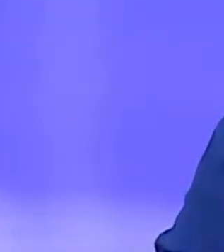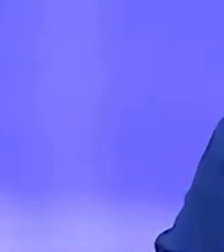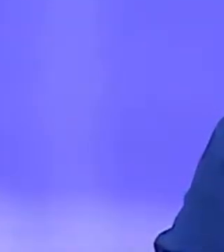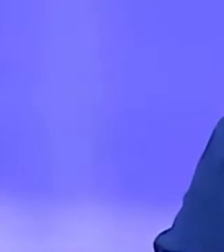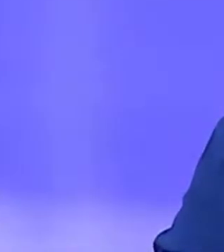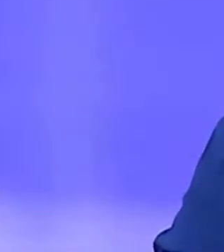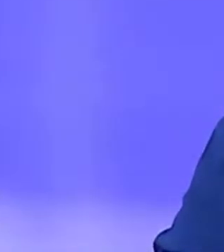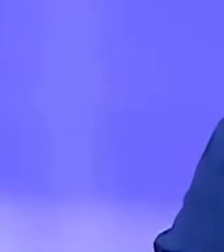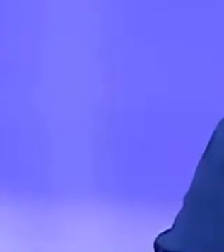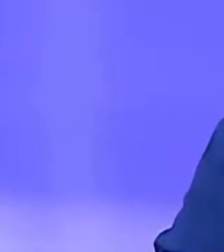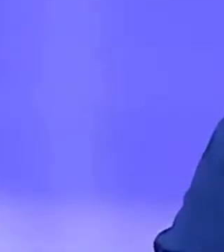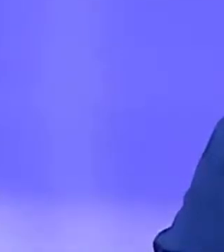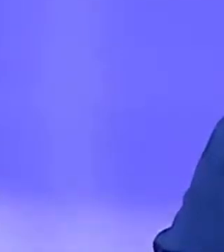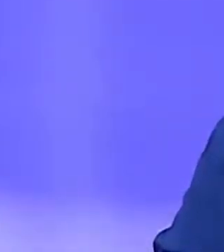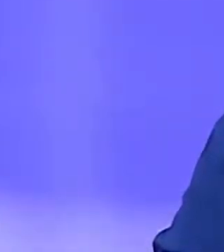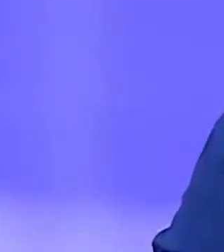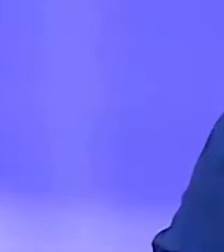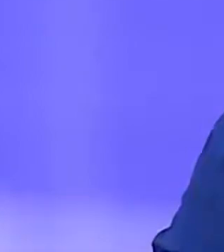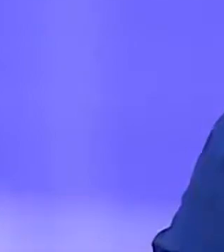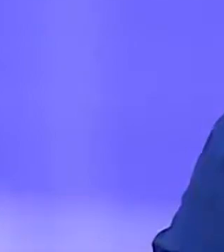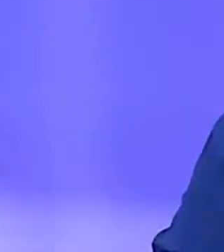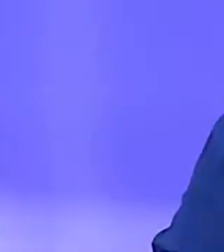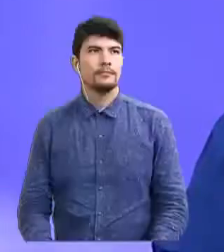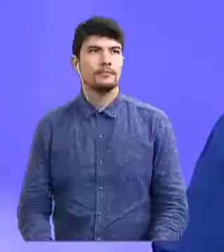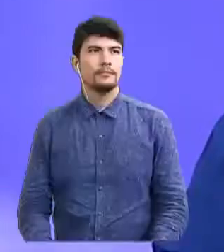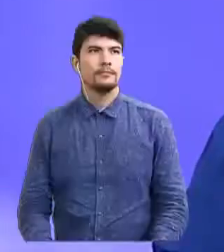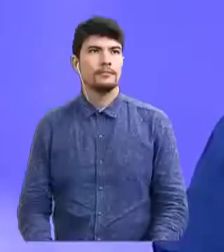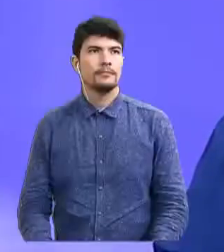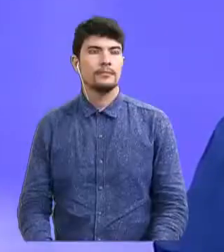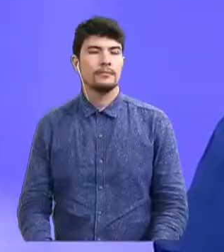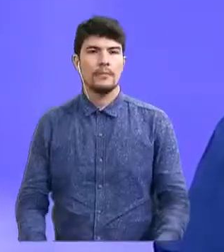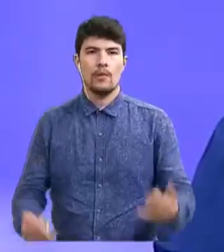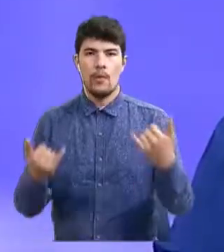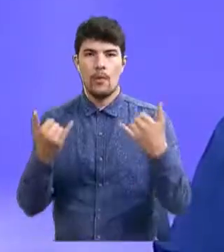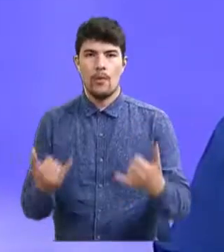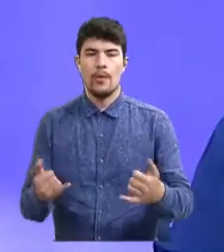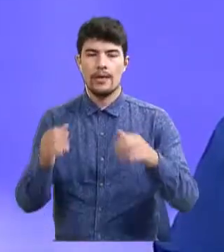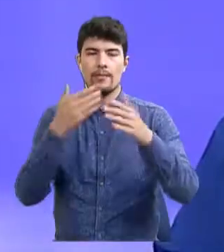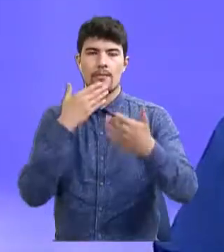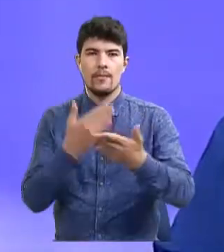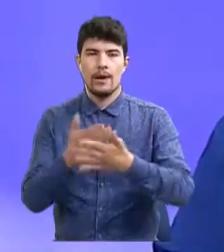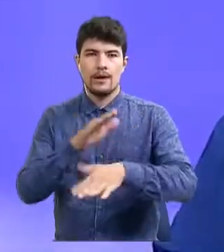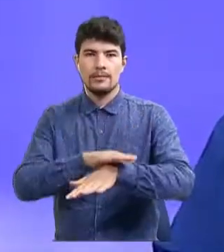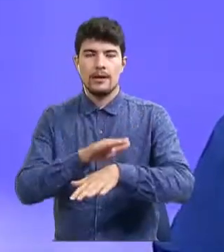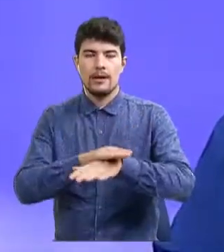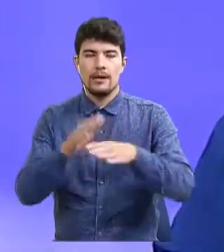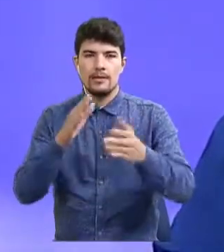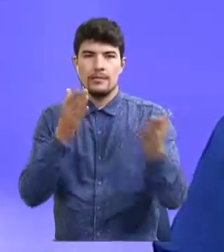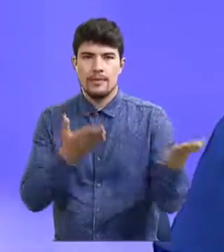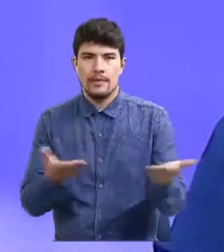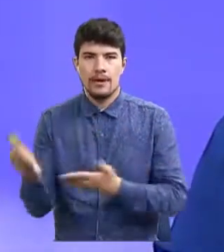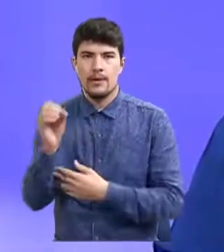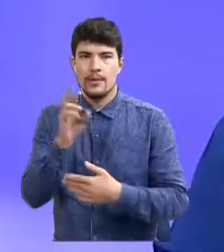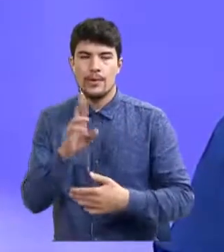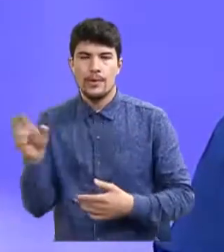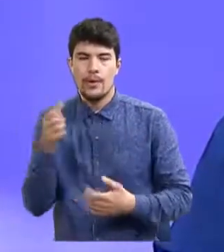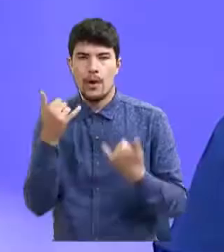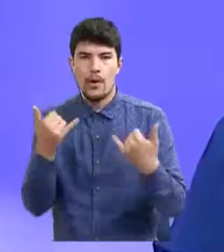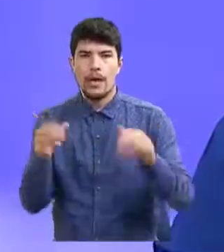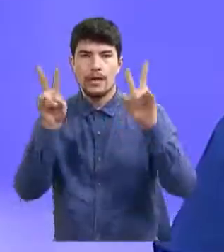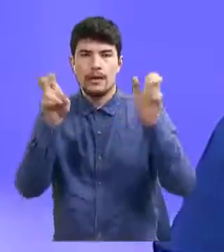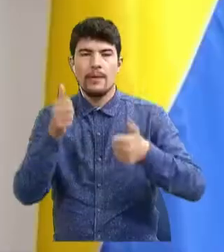santandereana. Hablaremos sobre la reforma a la justicia que se quiere hacer en nuestro país. Para ello entramos en contexto con la siguiente